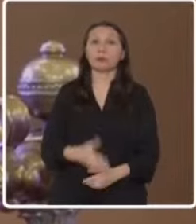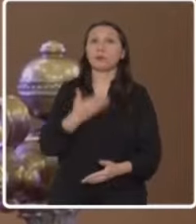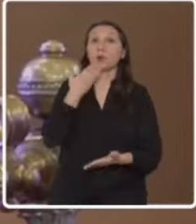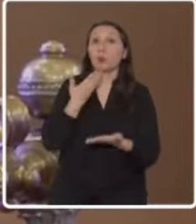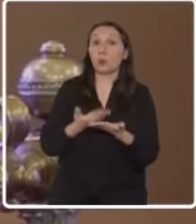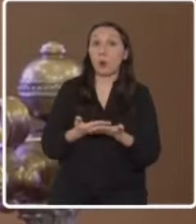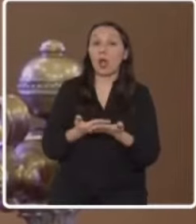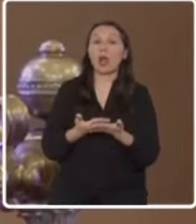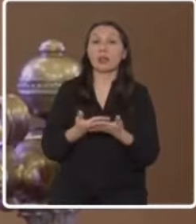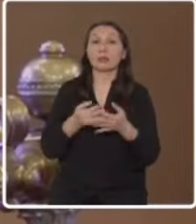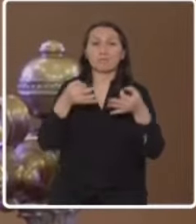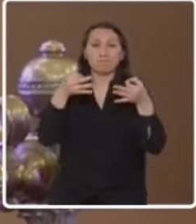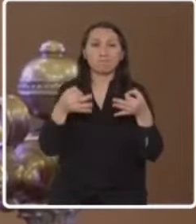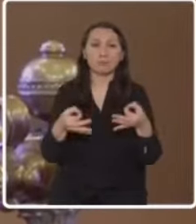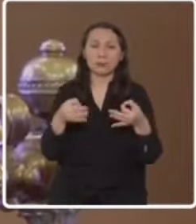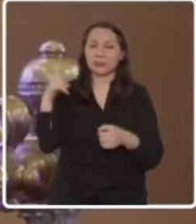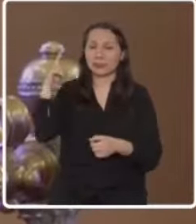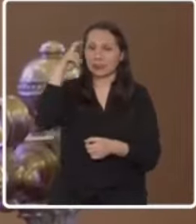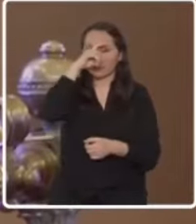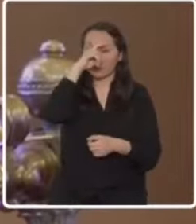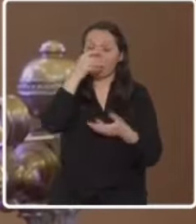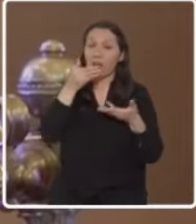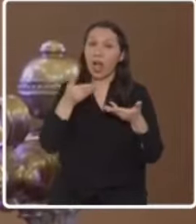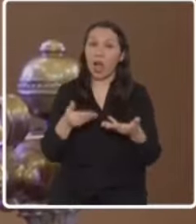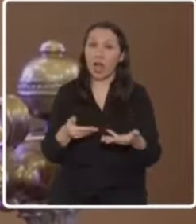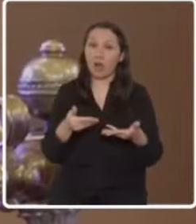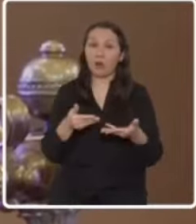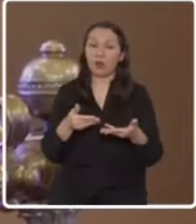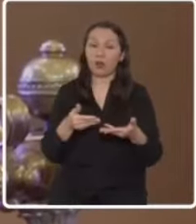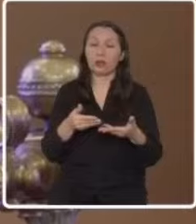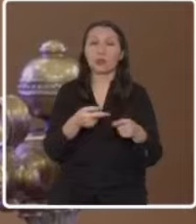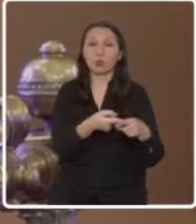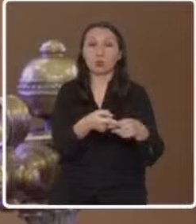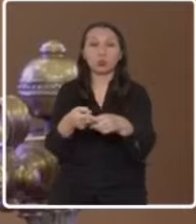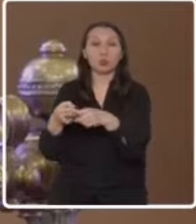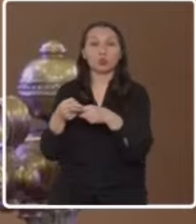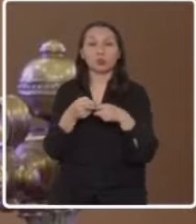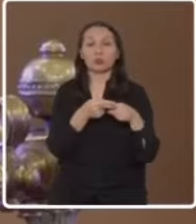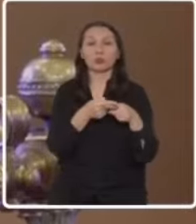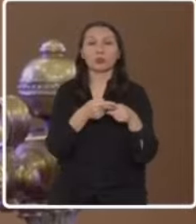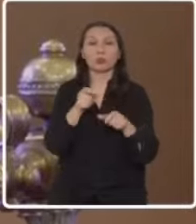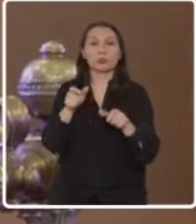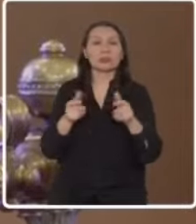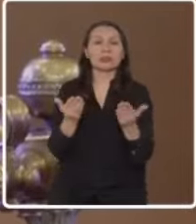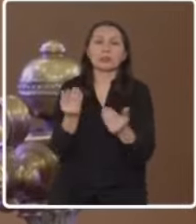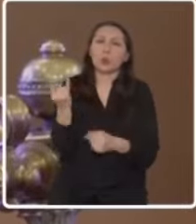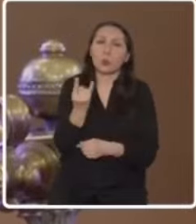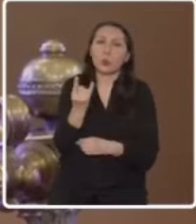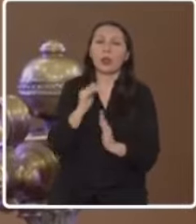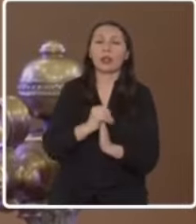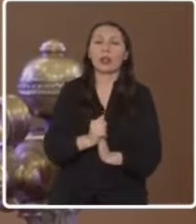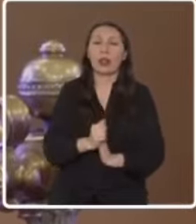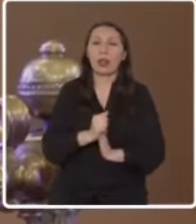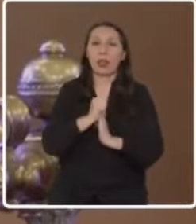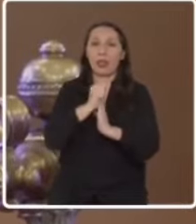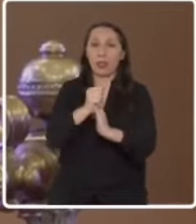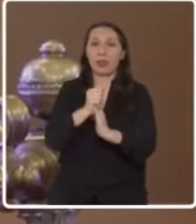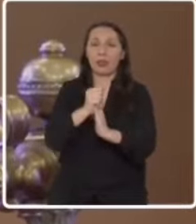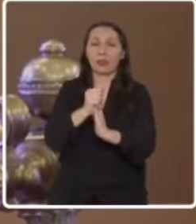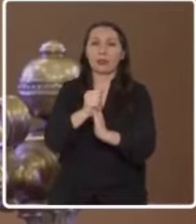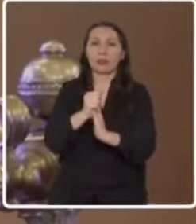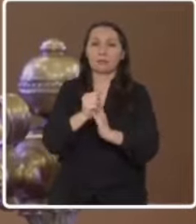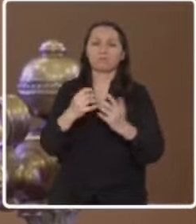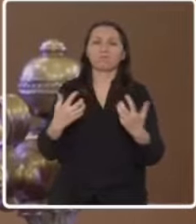Cuando se presentan circunstancias tan complejas como estas, las sociedades requieren con urgencia de un líder